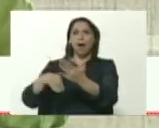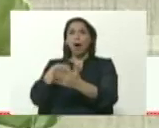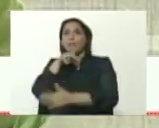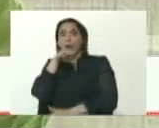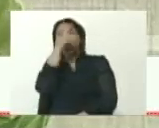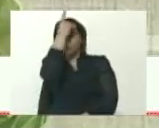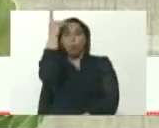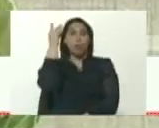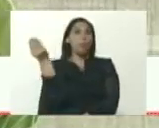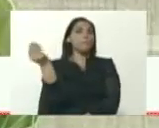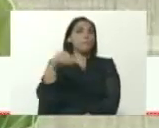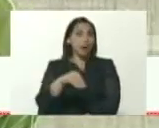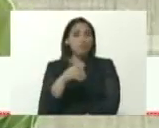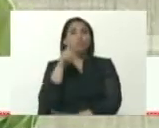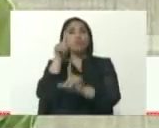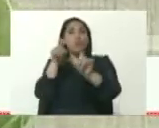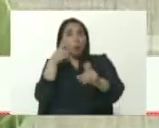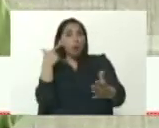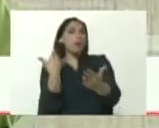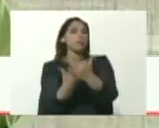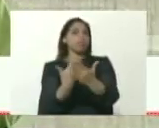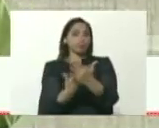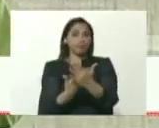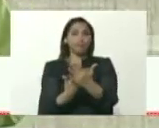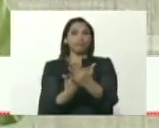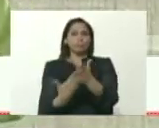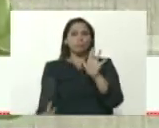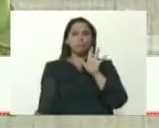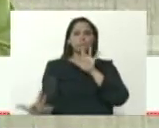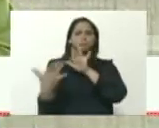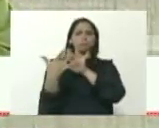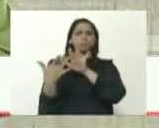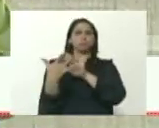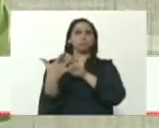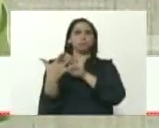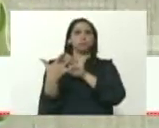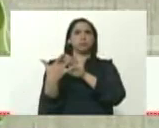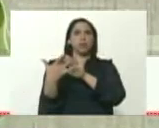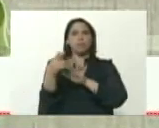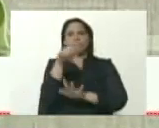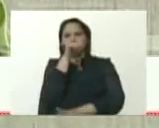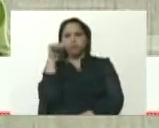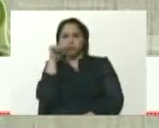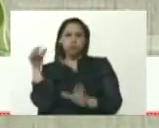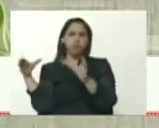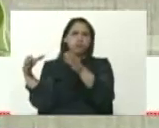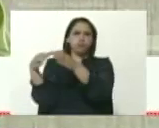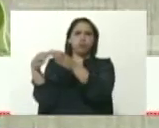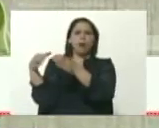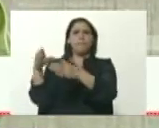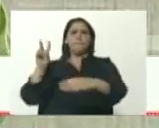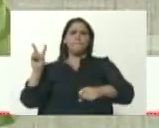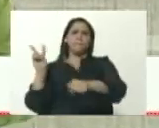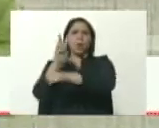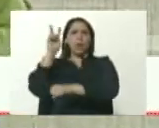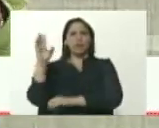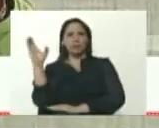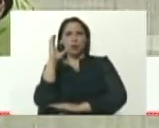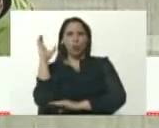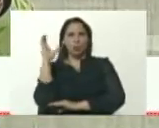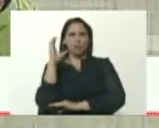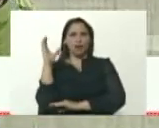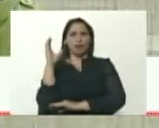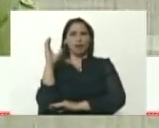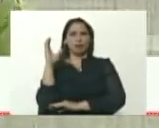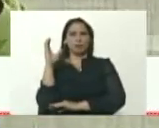Diosdado, hay muchos más pruebas de la vinculación con el narcotráfico, con la violencia colombiana que